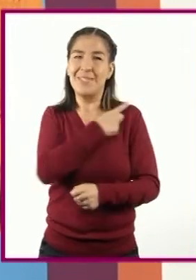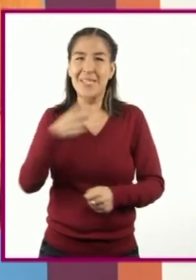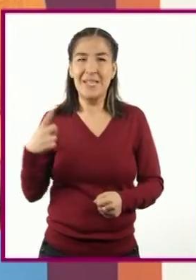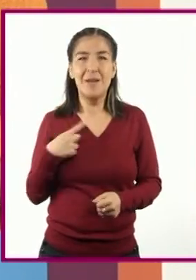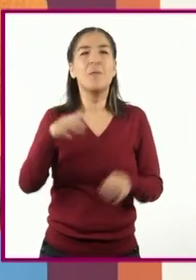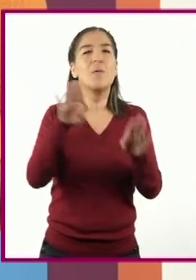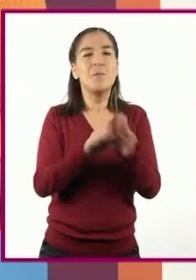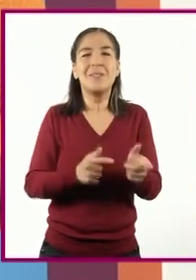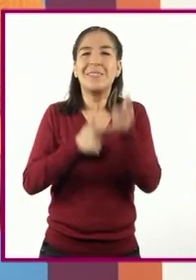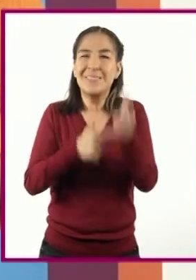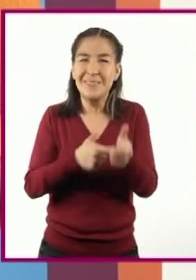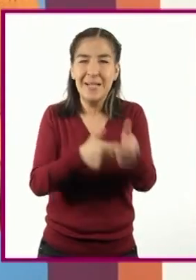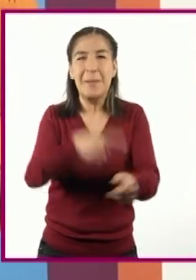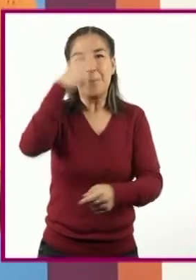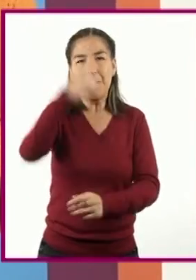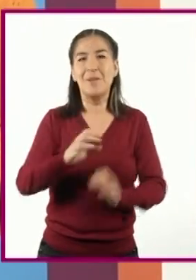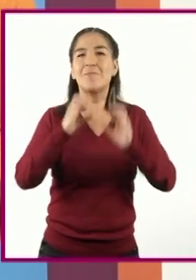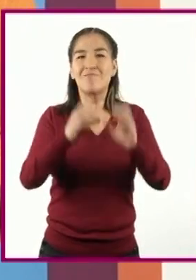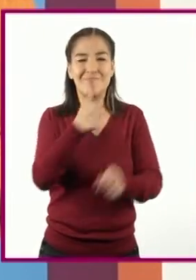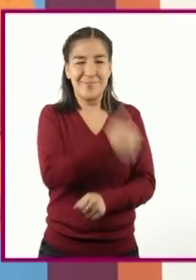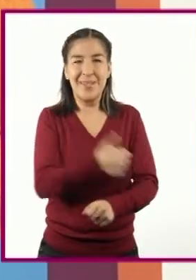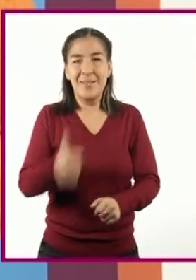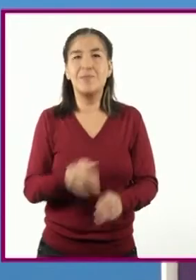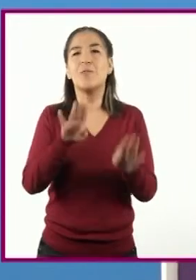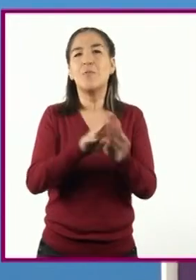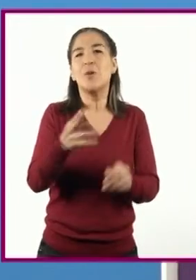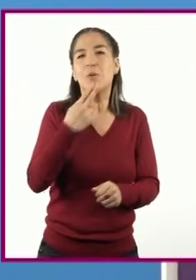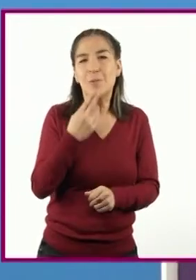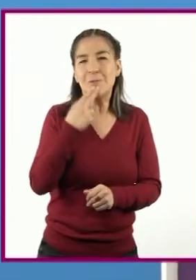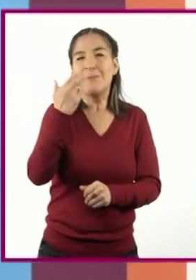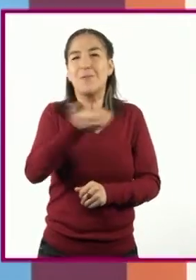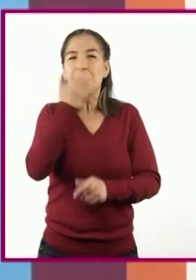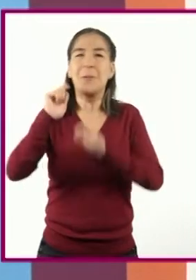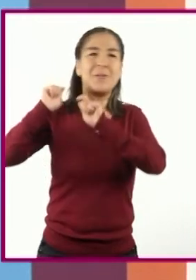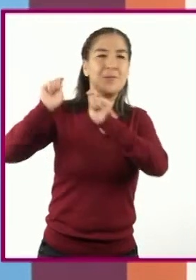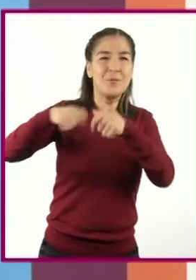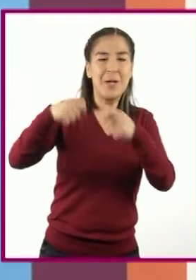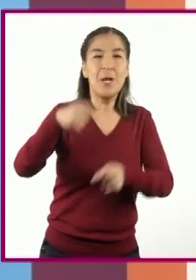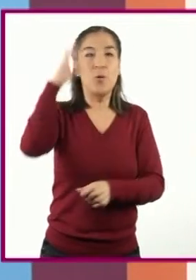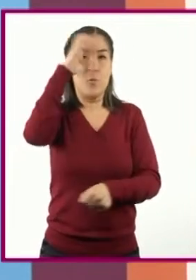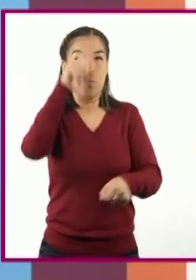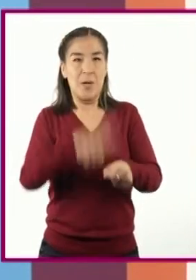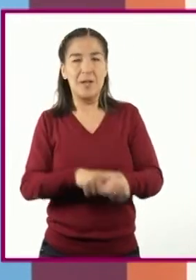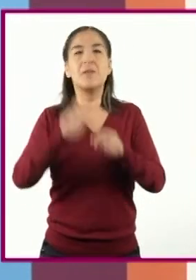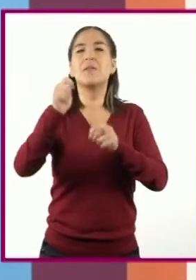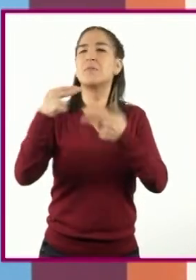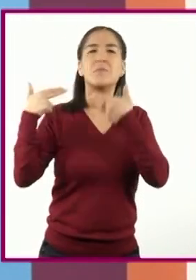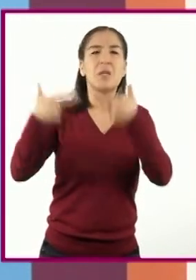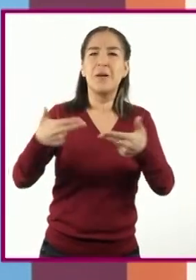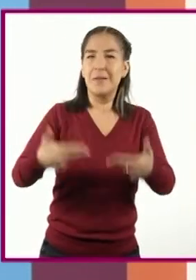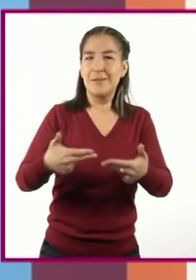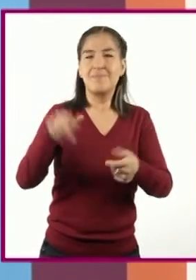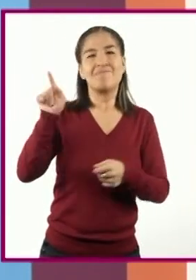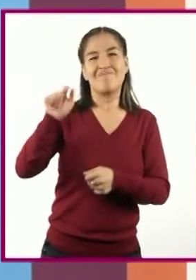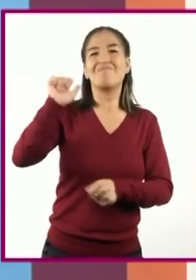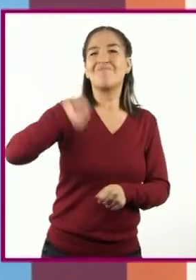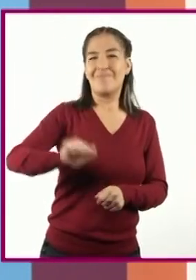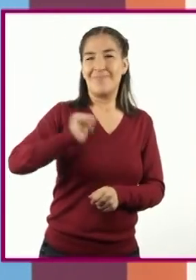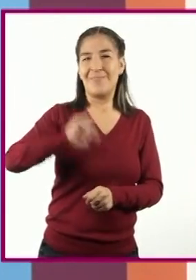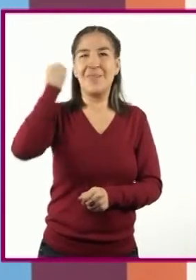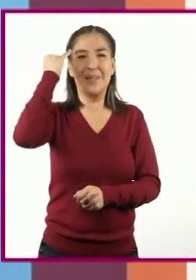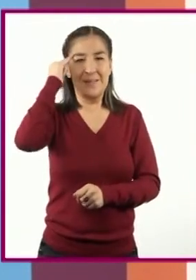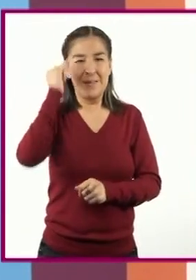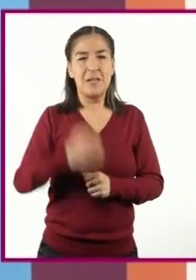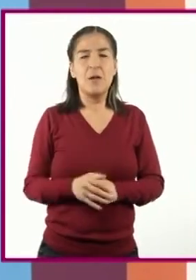todos seguir practicando cada uno de los usos y costumbres culturales heredados por nuestros ancestros